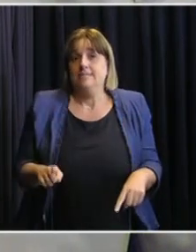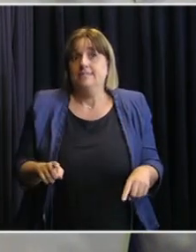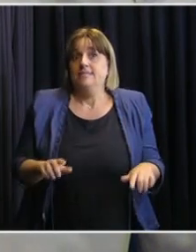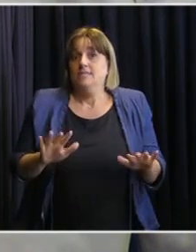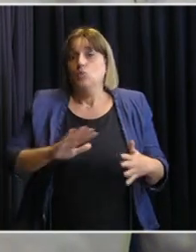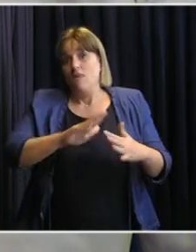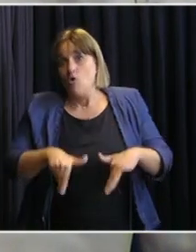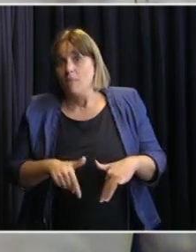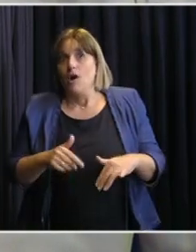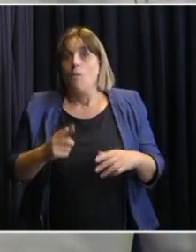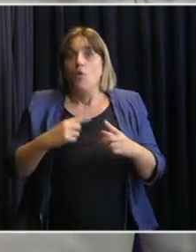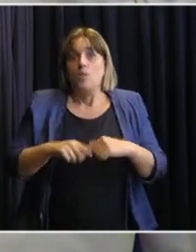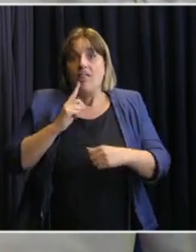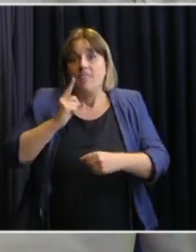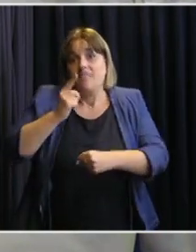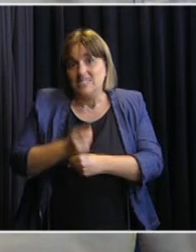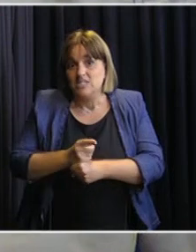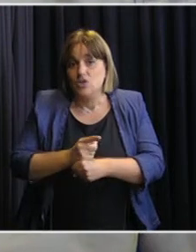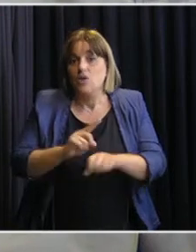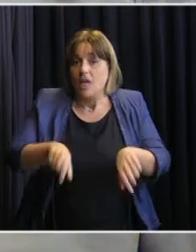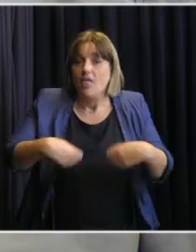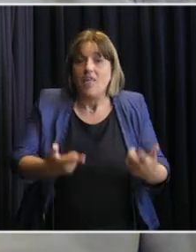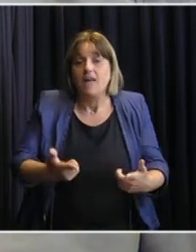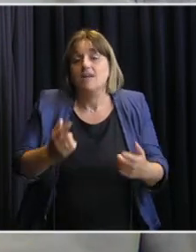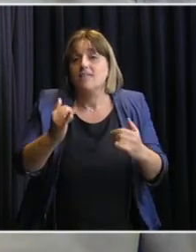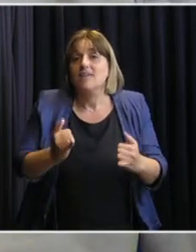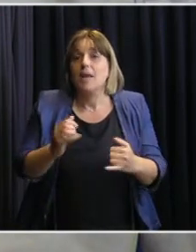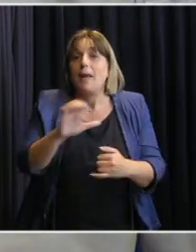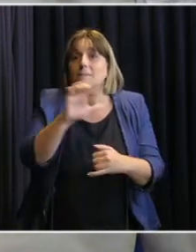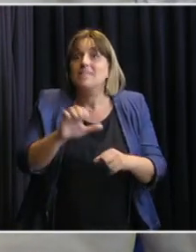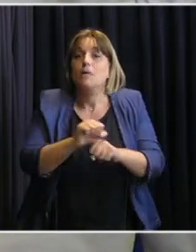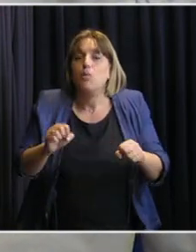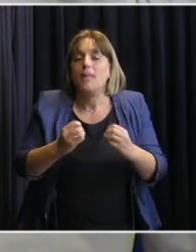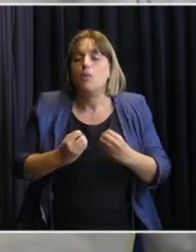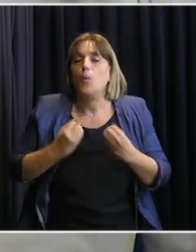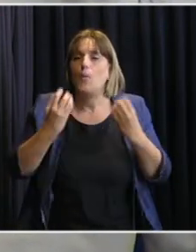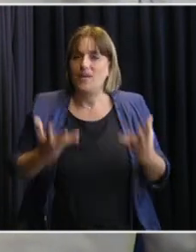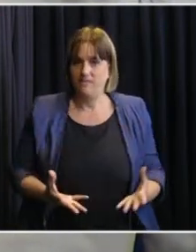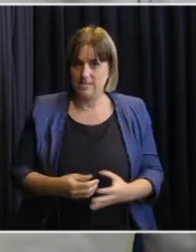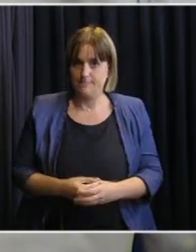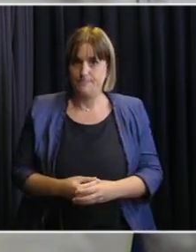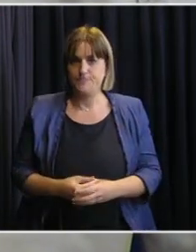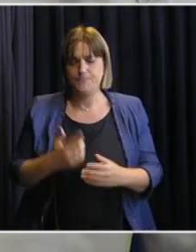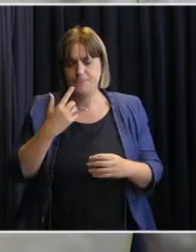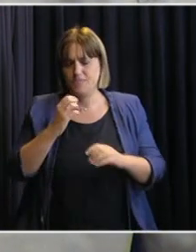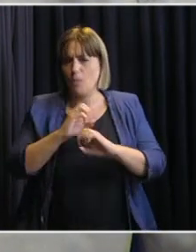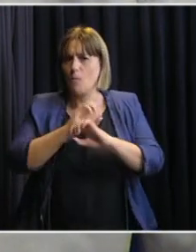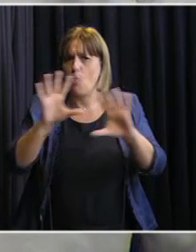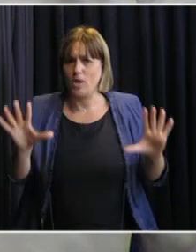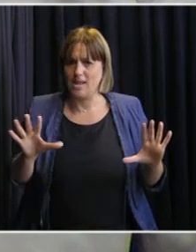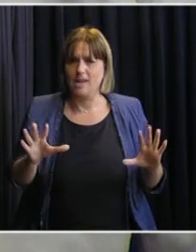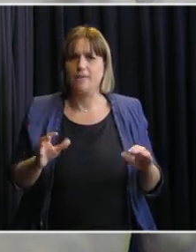es un de medidas de las cuales las empresas se pueden beneficiar más de una. Están claramente